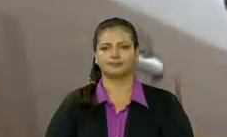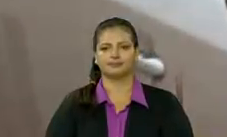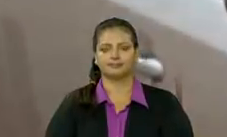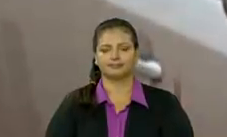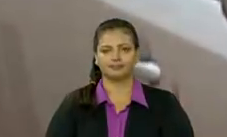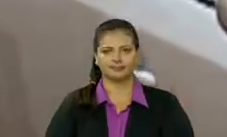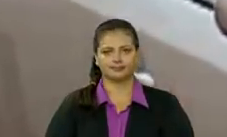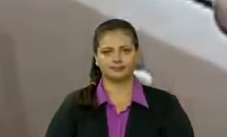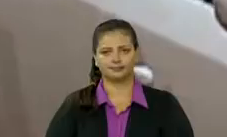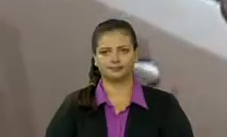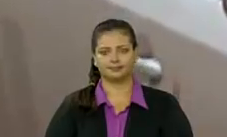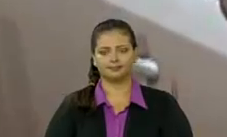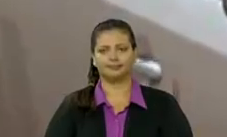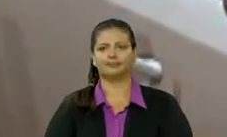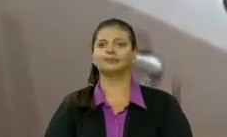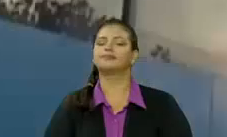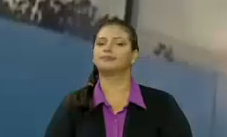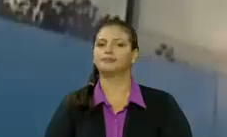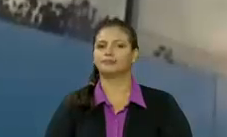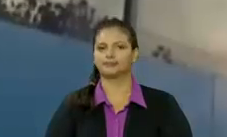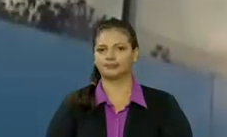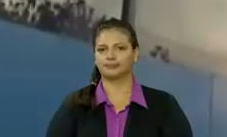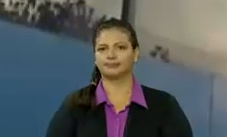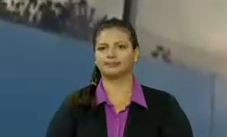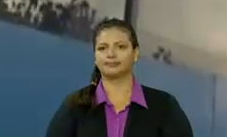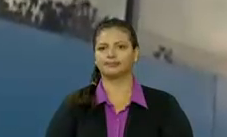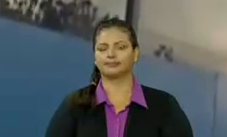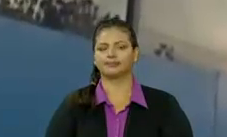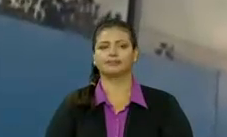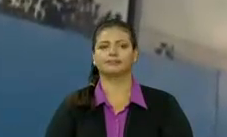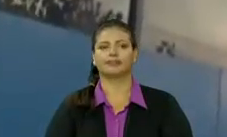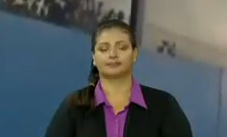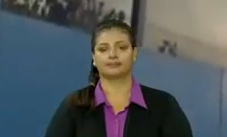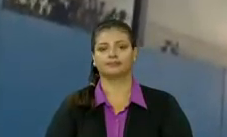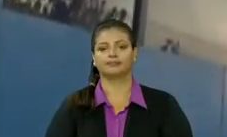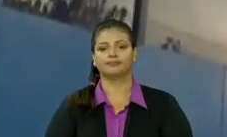Se enteró que su conviviente y madre de la menor de edad le denunció por